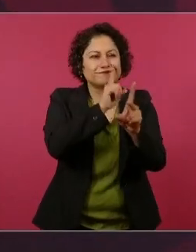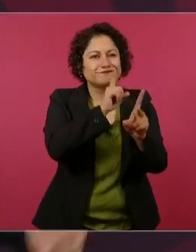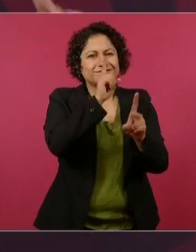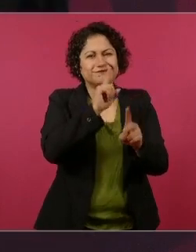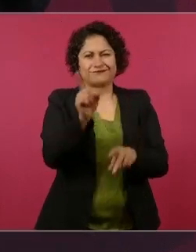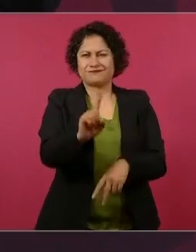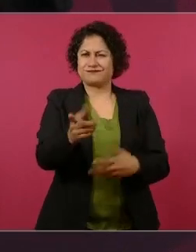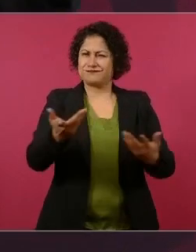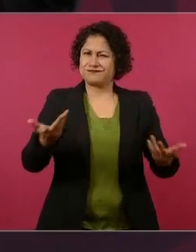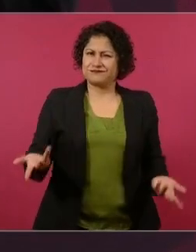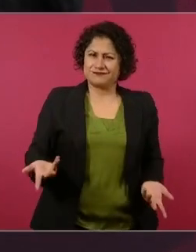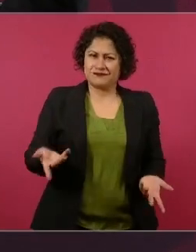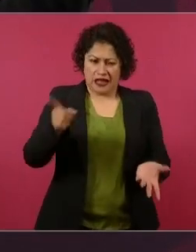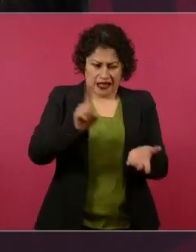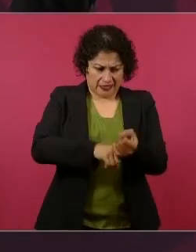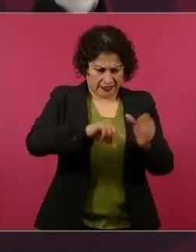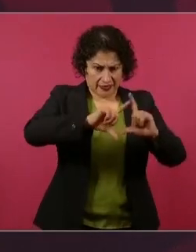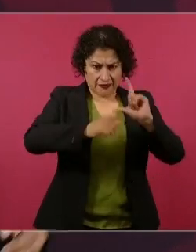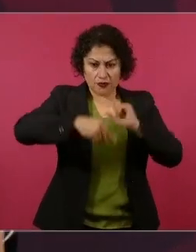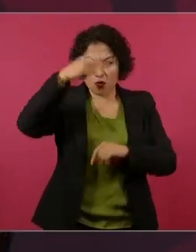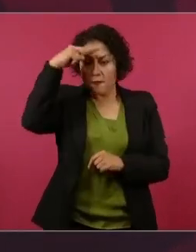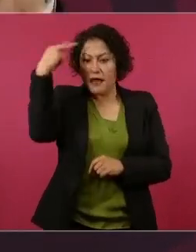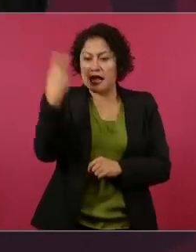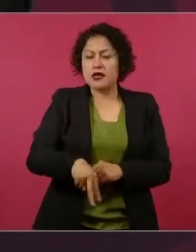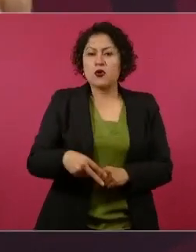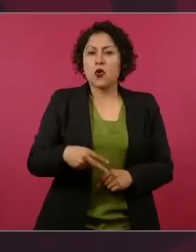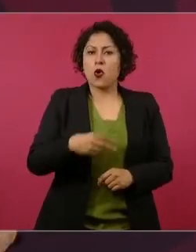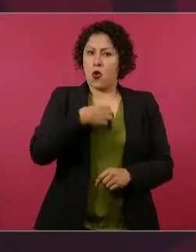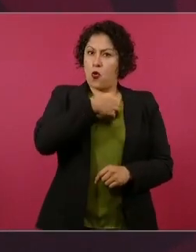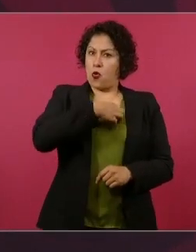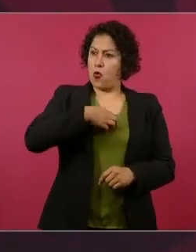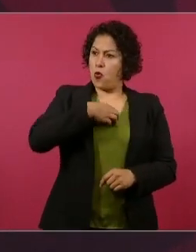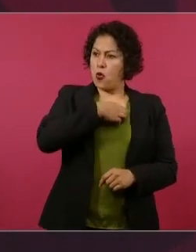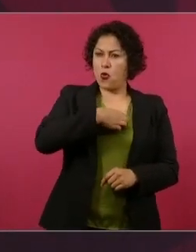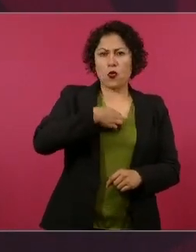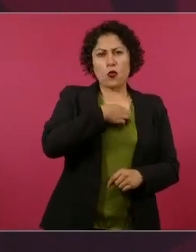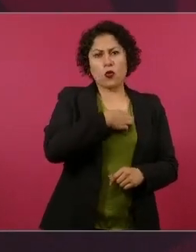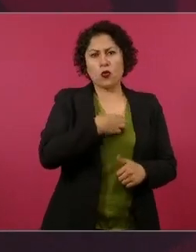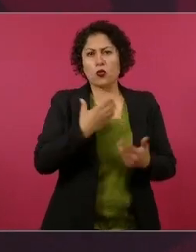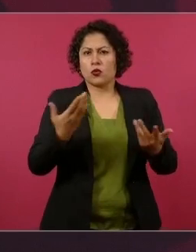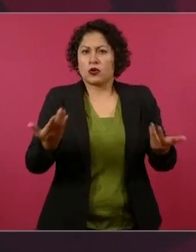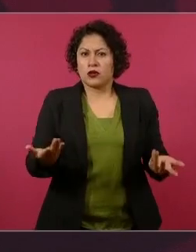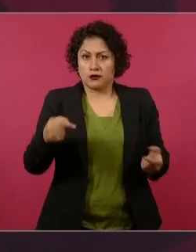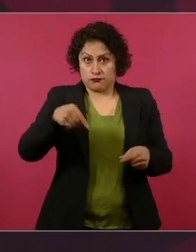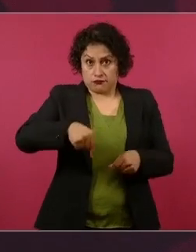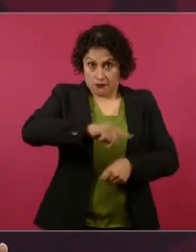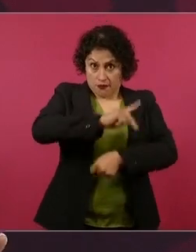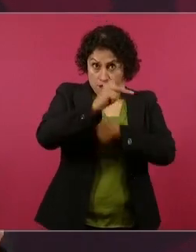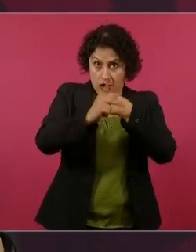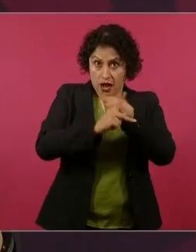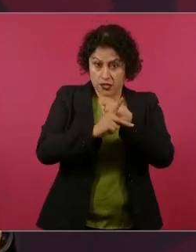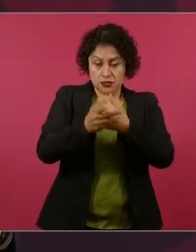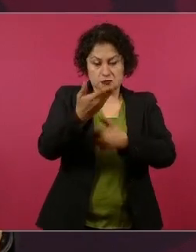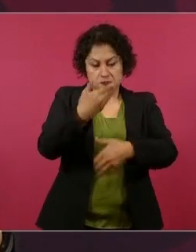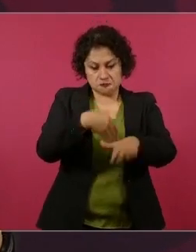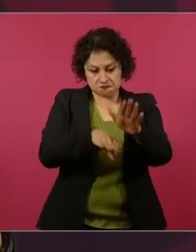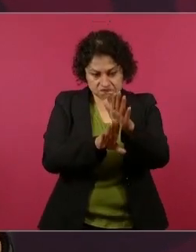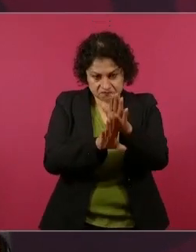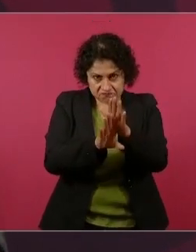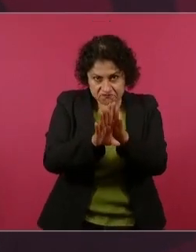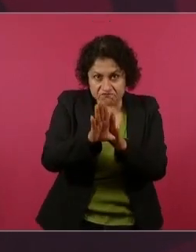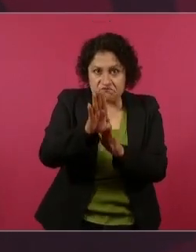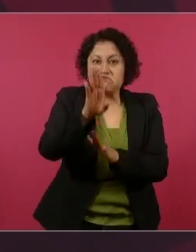La mayoría de la gente está contenta. Este es un país próspero y lo más importante